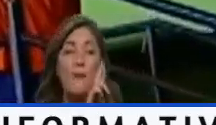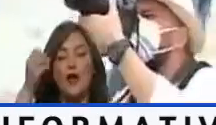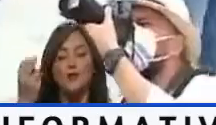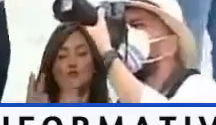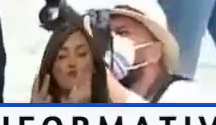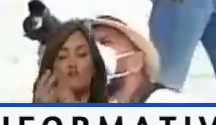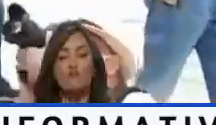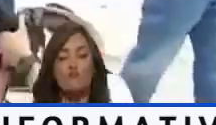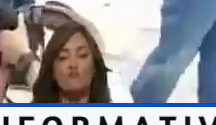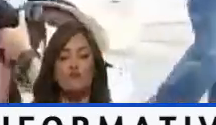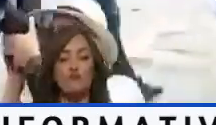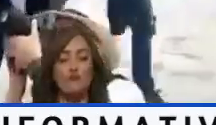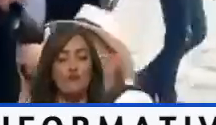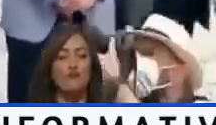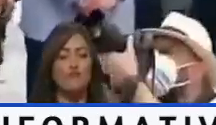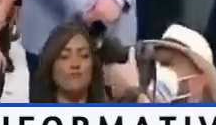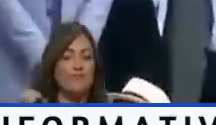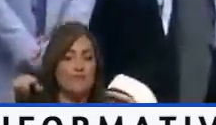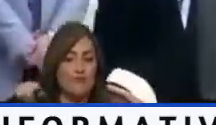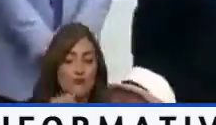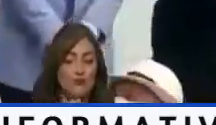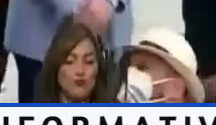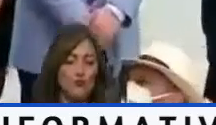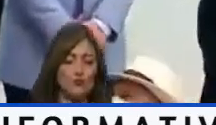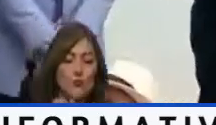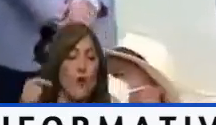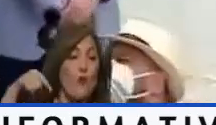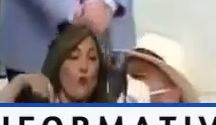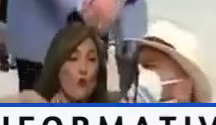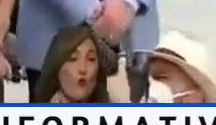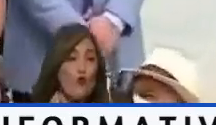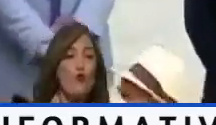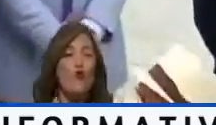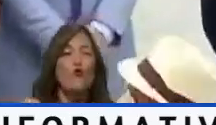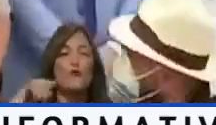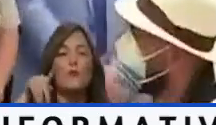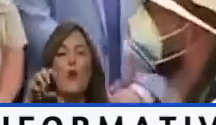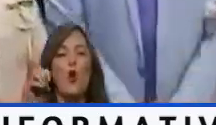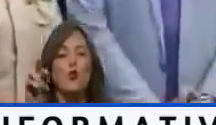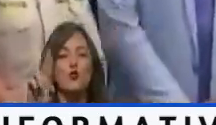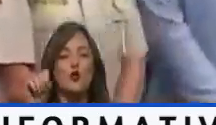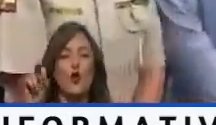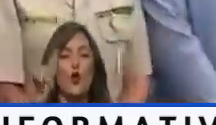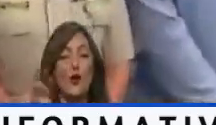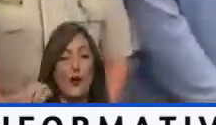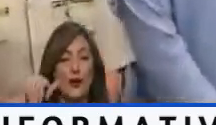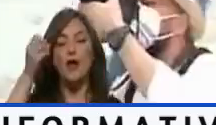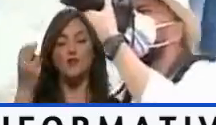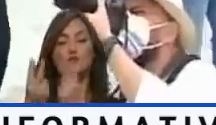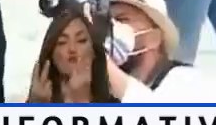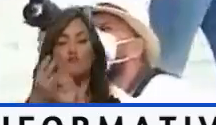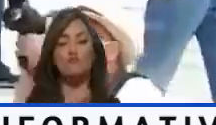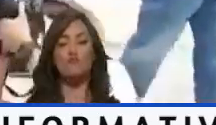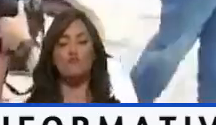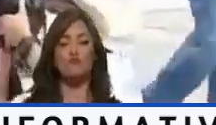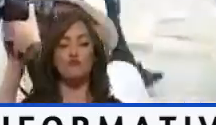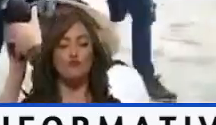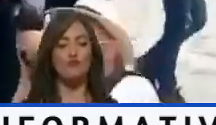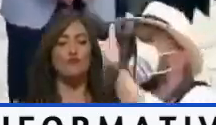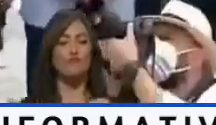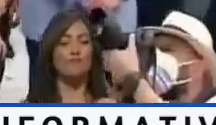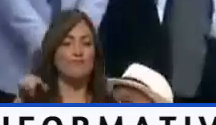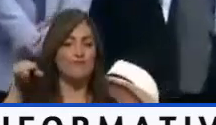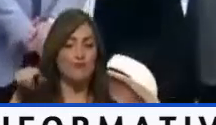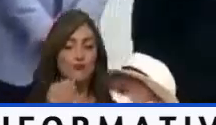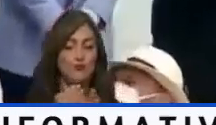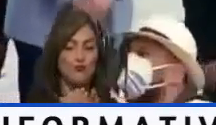rehabilitación. Muy buenas tardes. Así es, hace pocos minutos culminó la visita que hizo el presidente de la República, Guillermo Lasso, acá